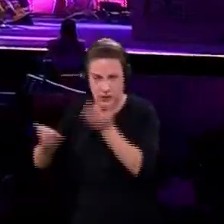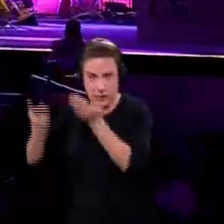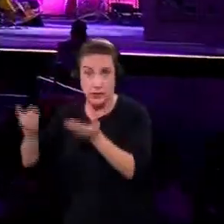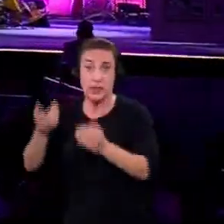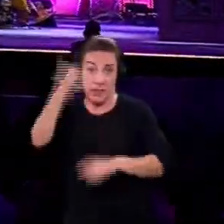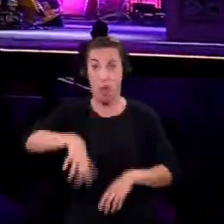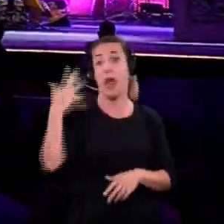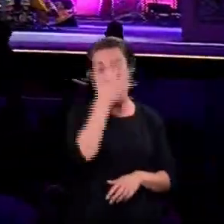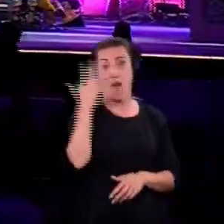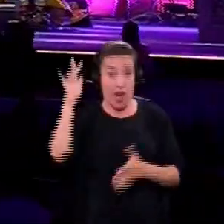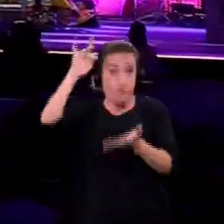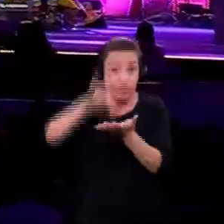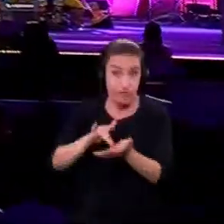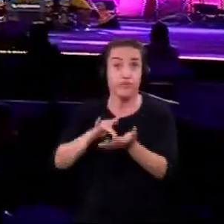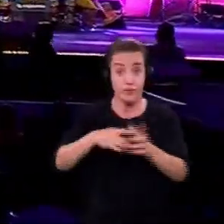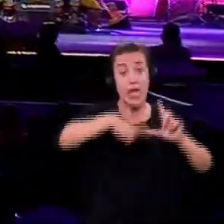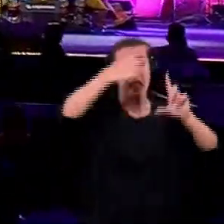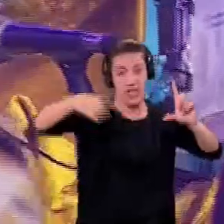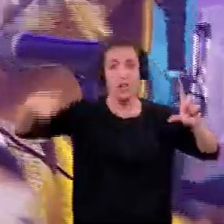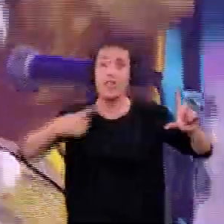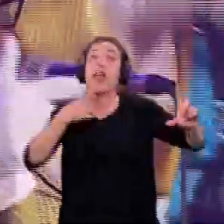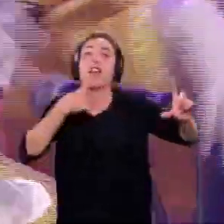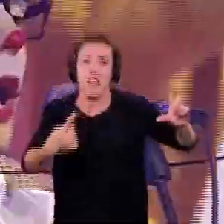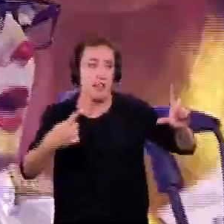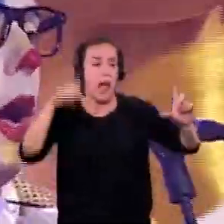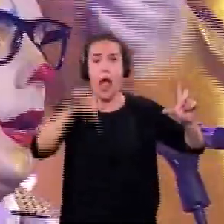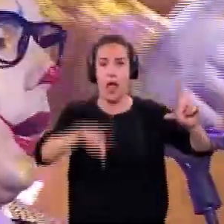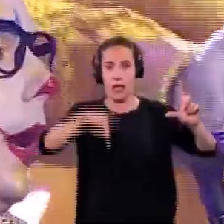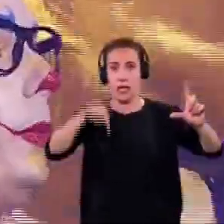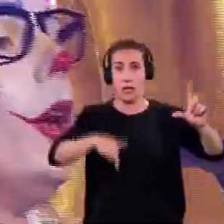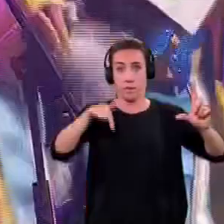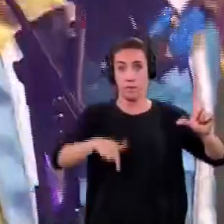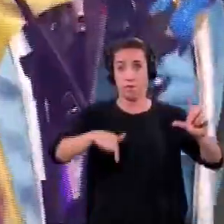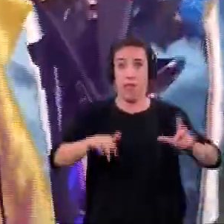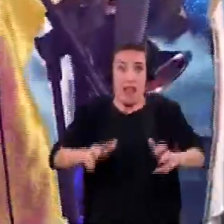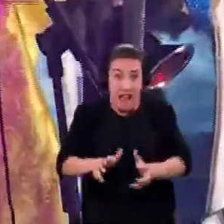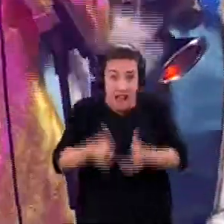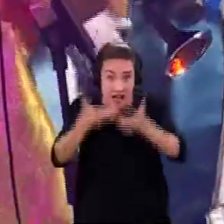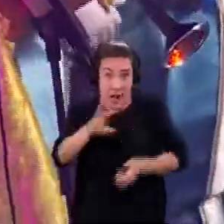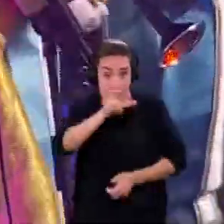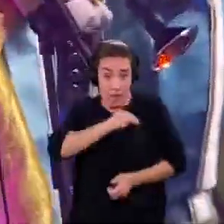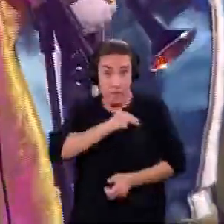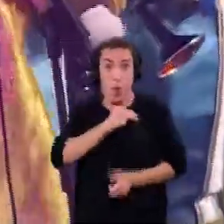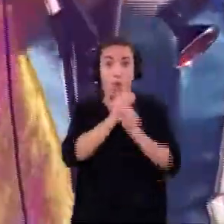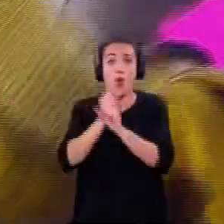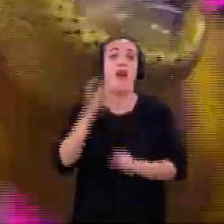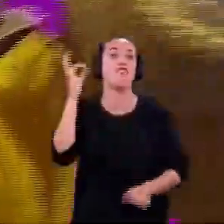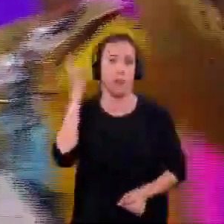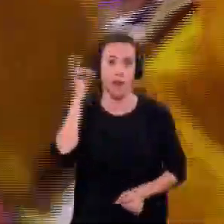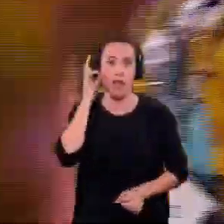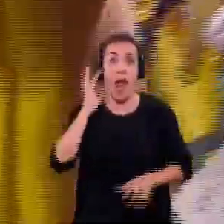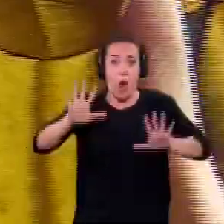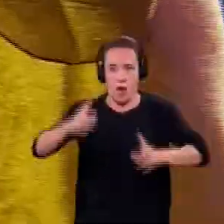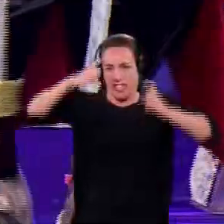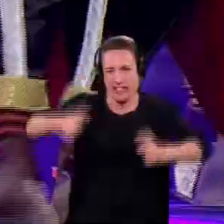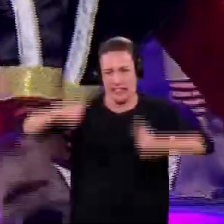el carnaval. La estadística nos dice que aquí nunca ganará una murga femenina, aunque lo